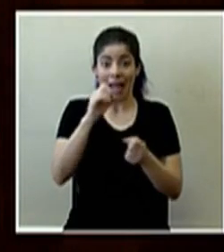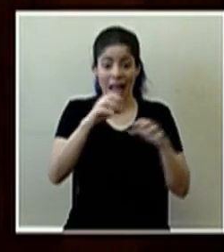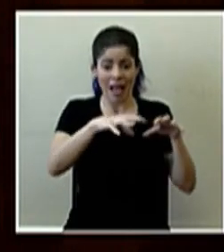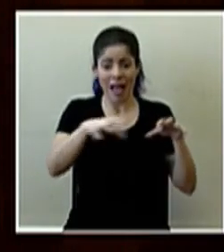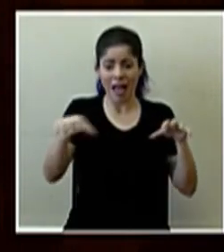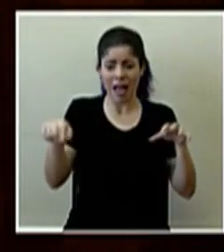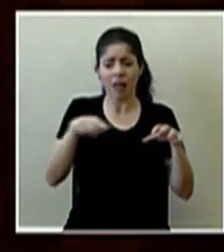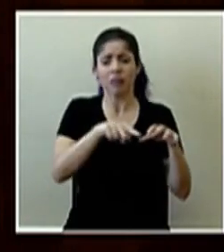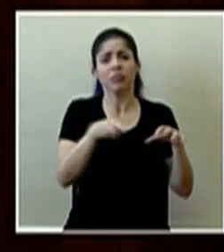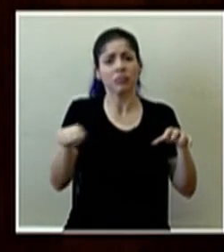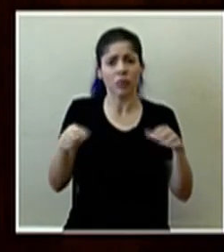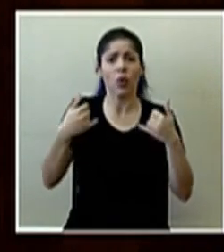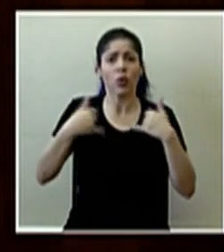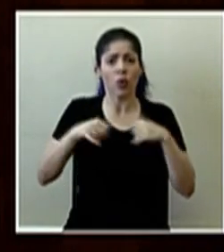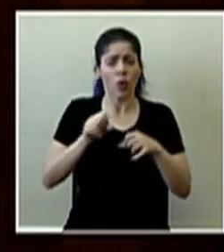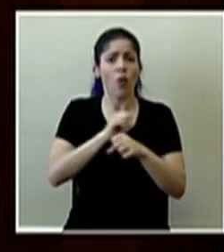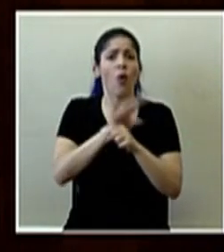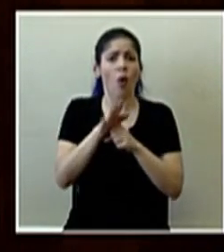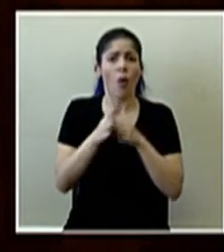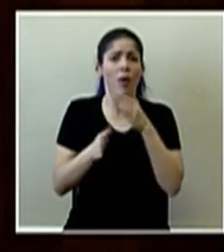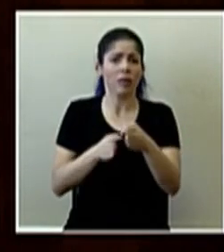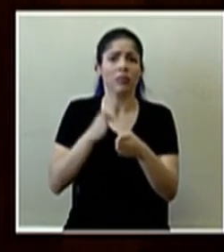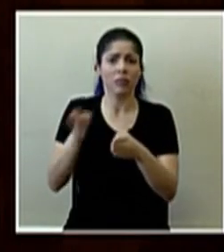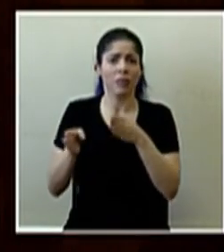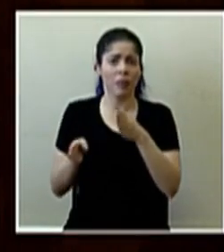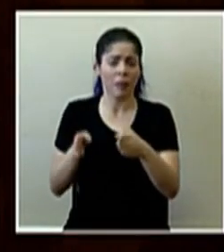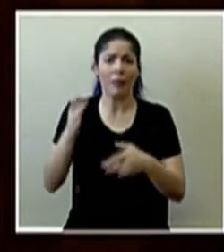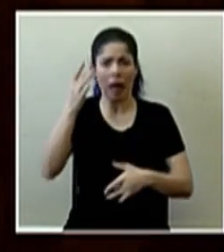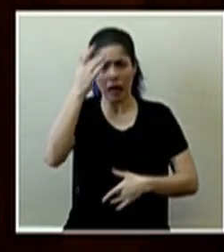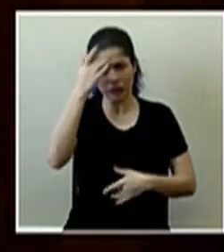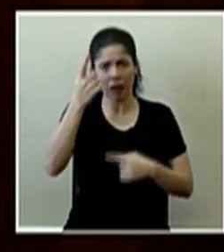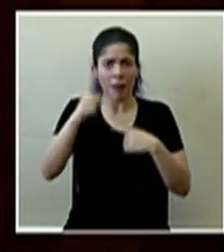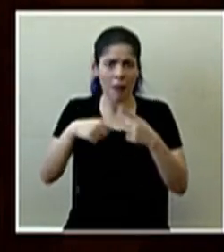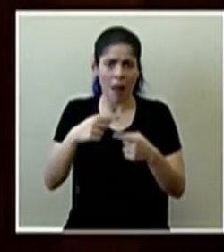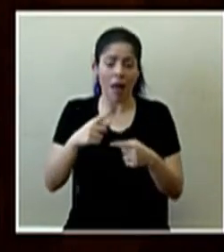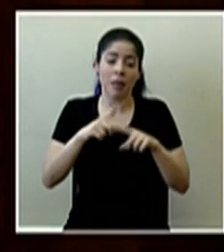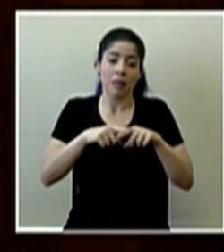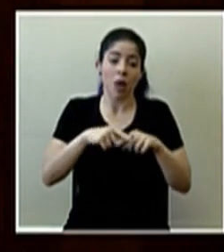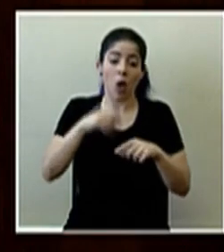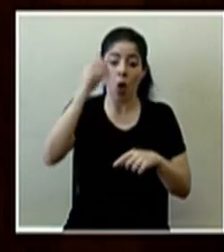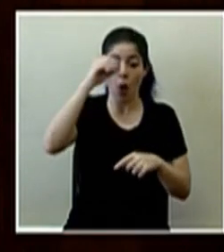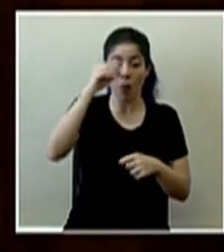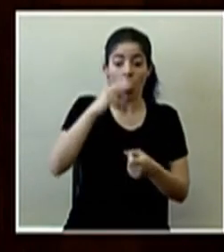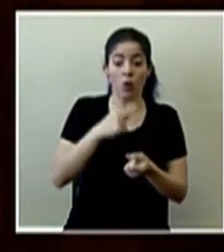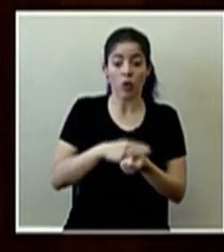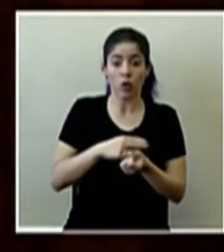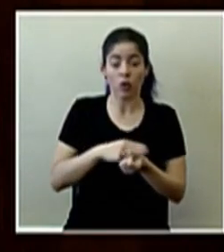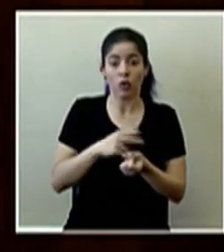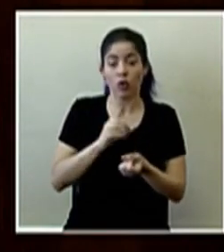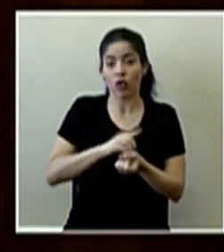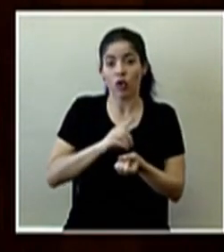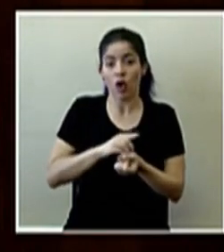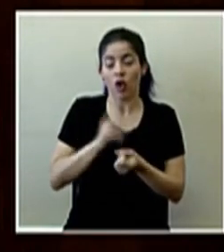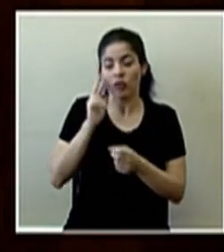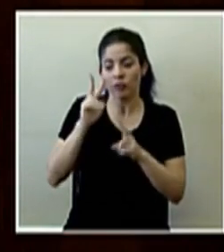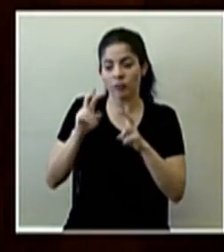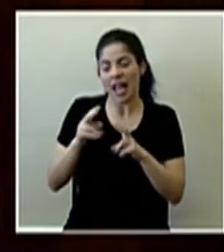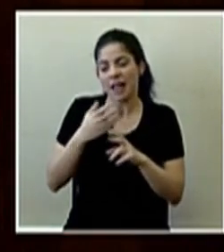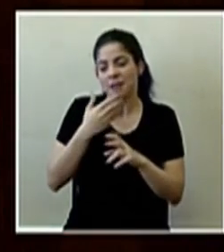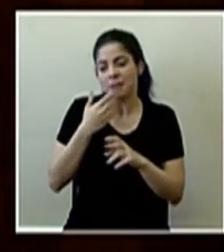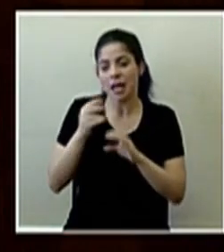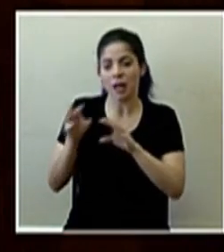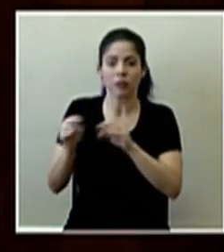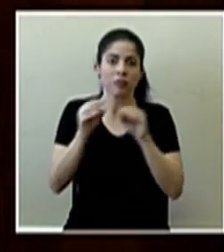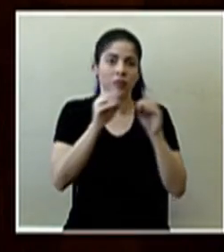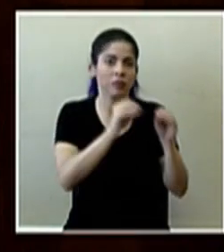a seguir recibiendo pacientes COVID-19. En algunos casos, por criterio médico, esos pacientes van a ser trasladados a